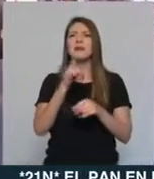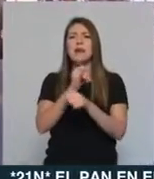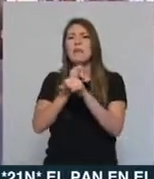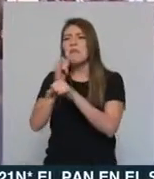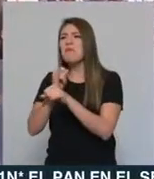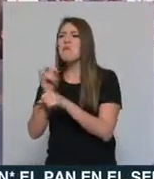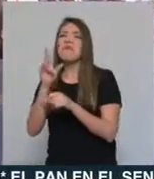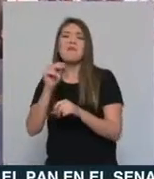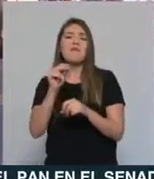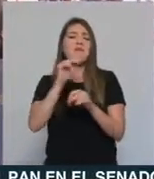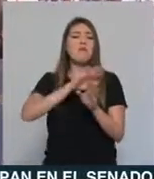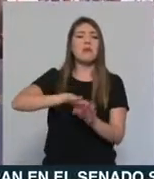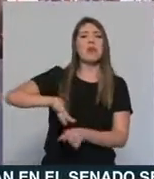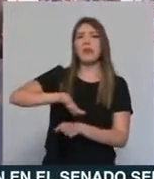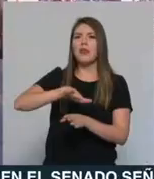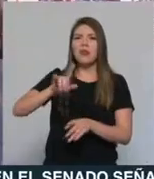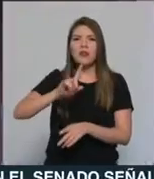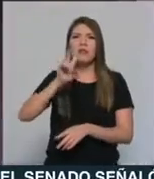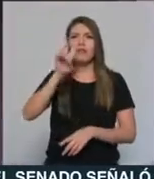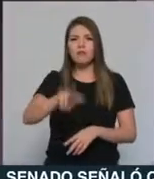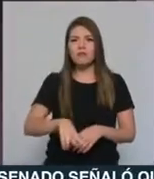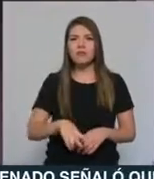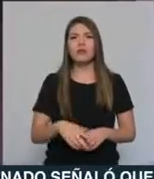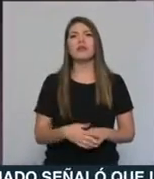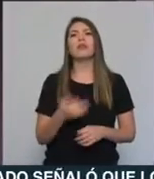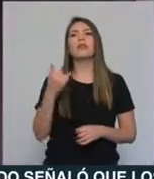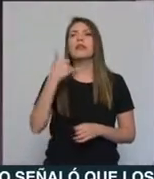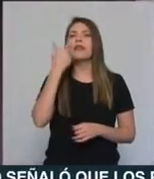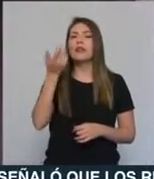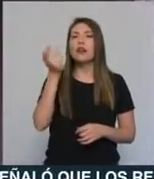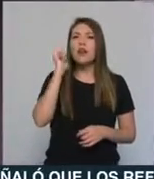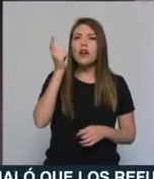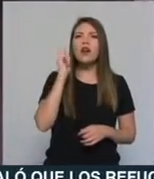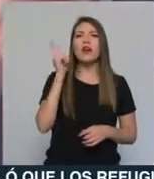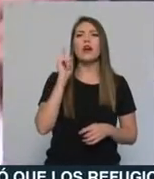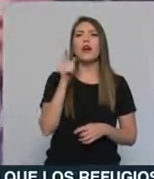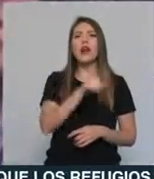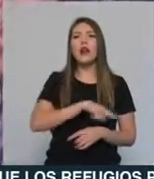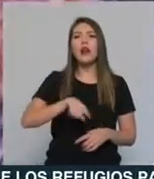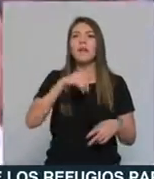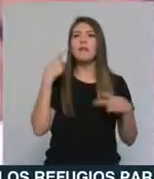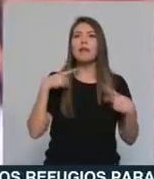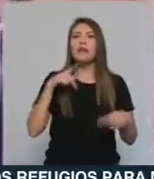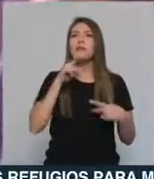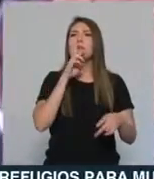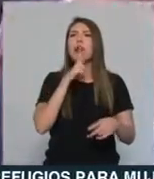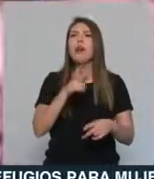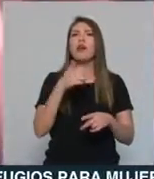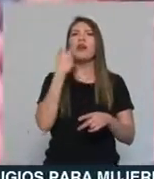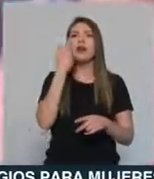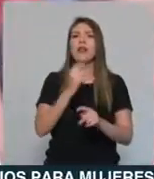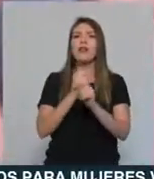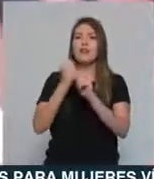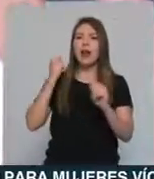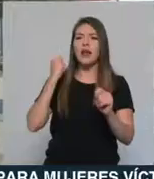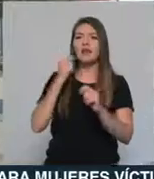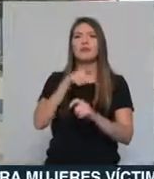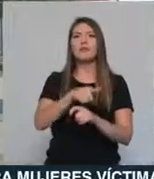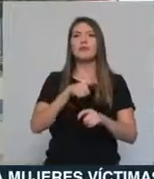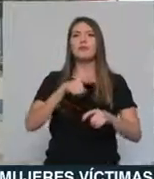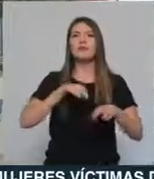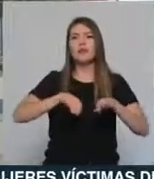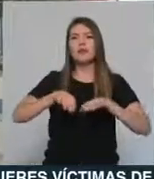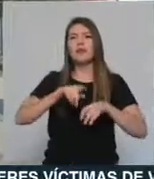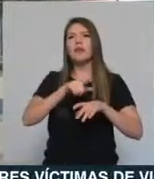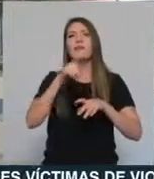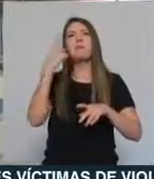los capitalinos prefieran el uso del transporte público es la meta en movilidad del actual gobierno. Por ello se inició con la verificación